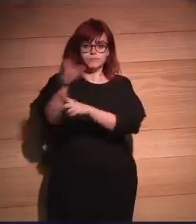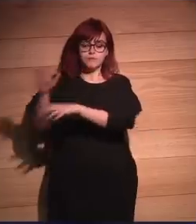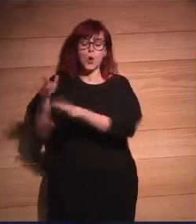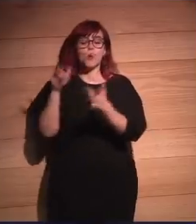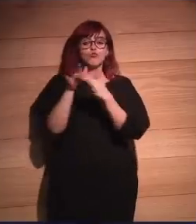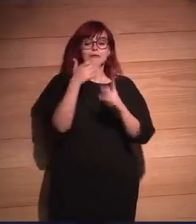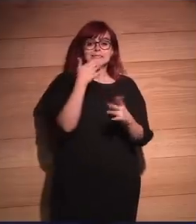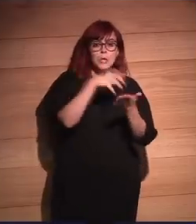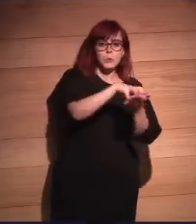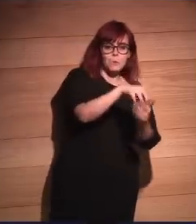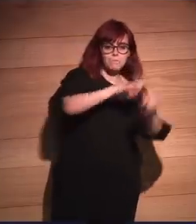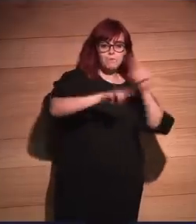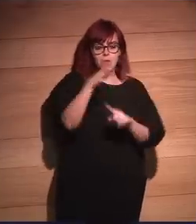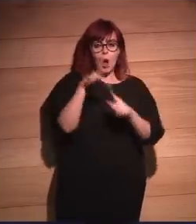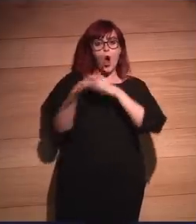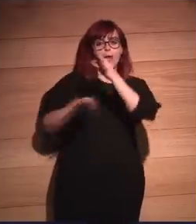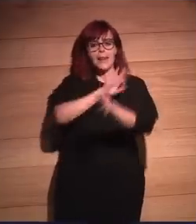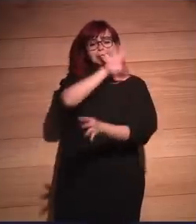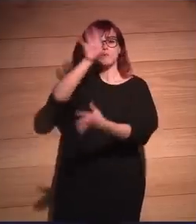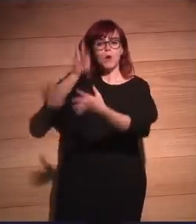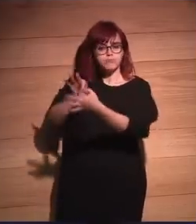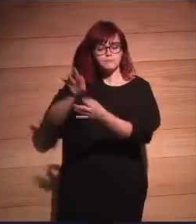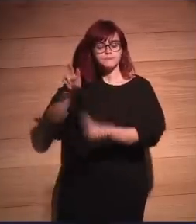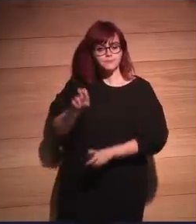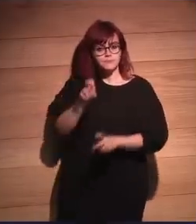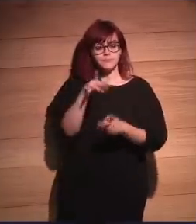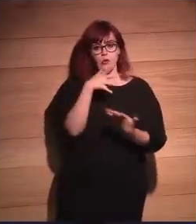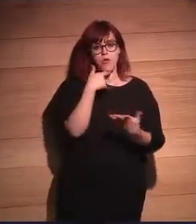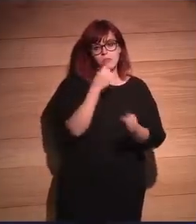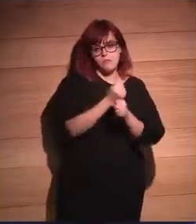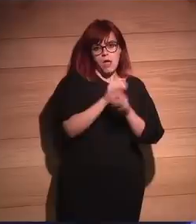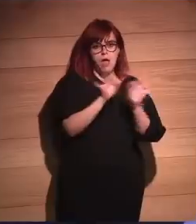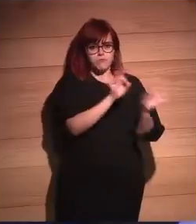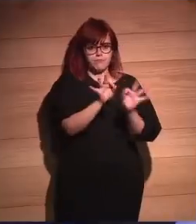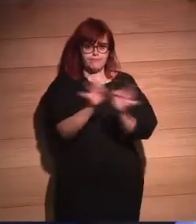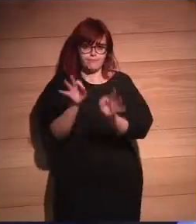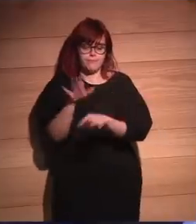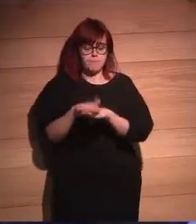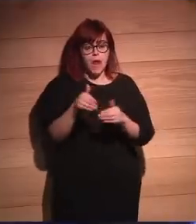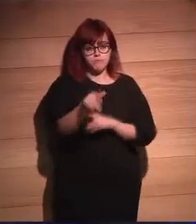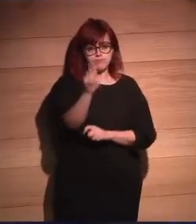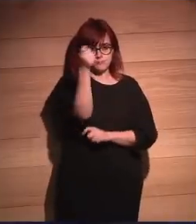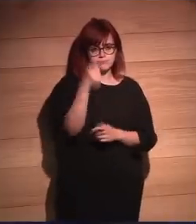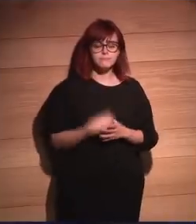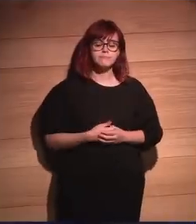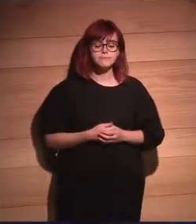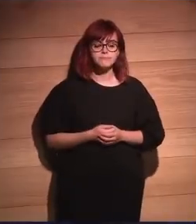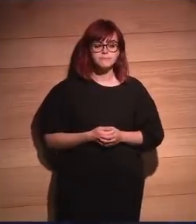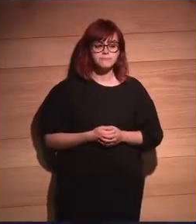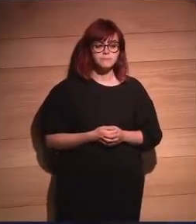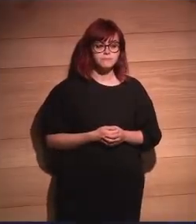contacto para esto es este organismo, y estamos trabajando en ese tema.